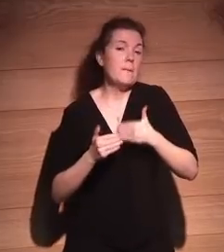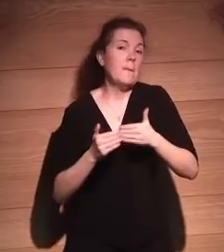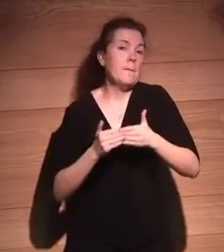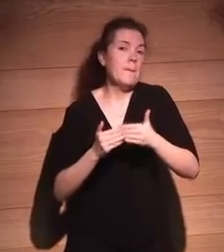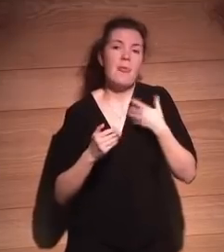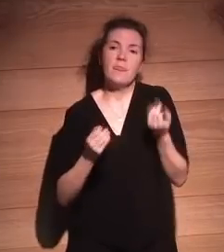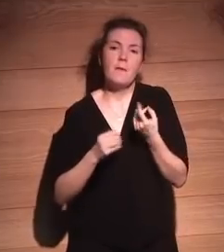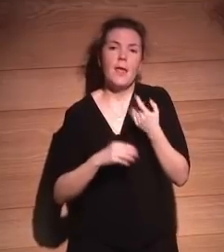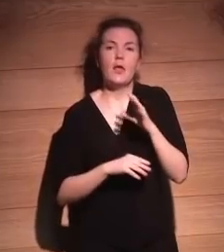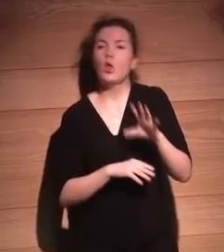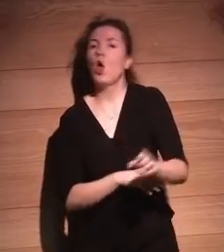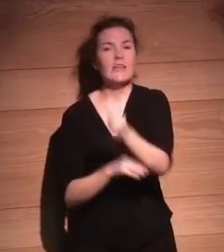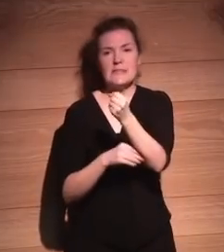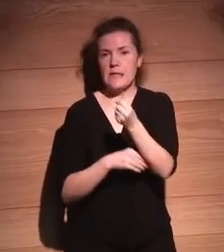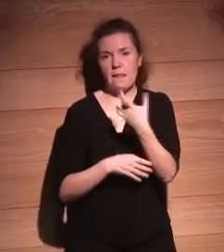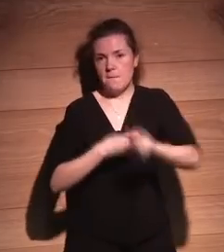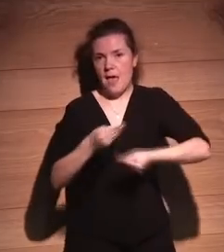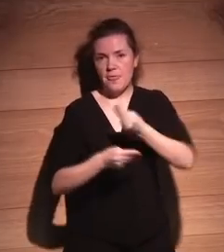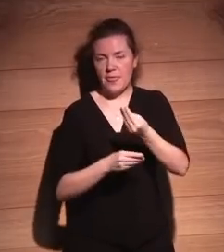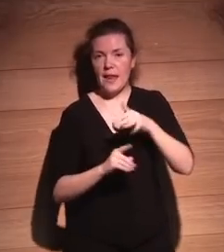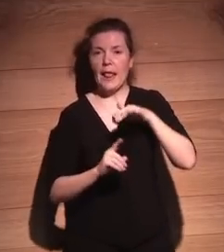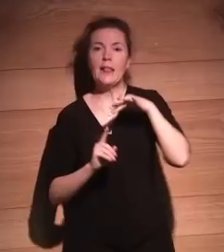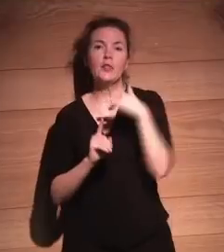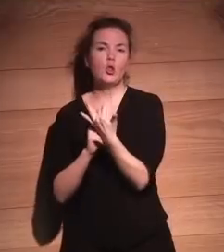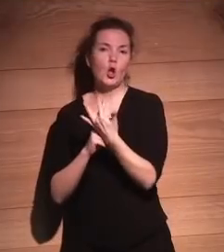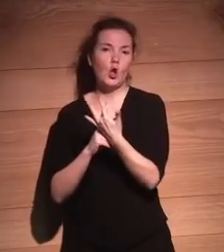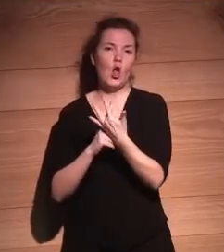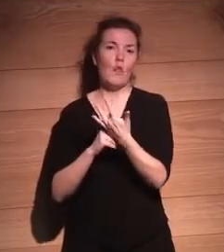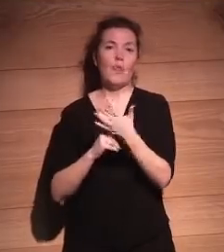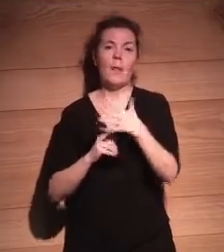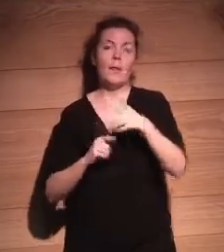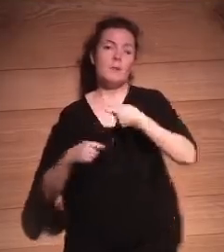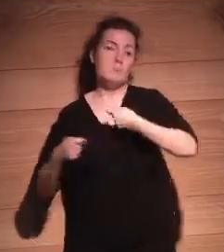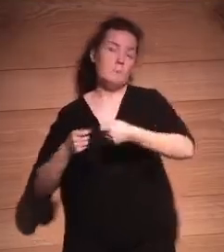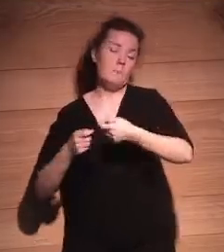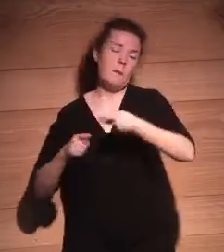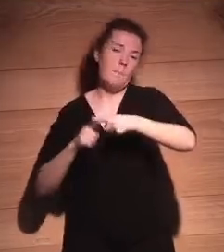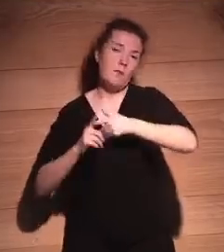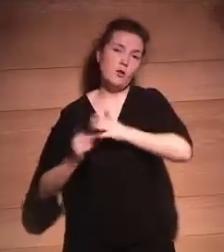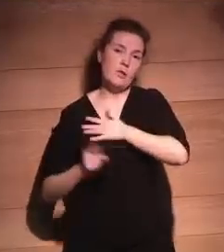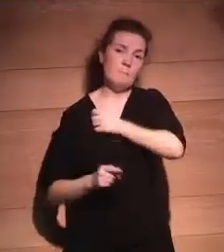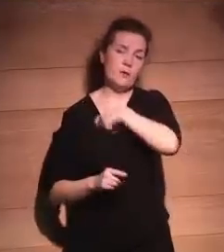tenemos que acabar por conquistar en el entorno de los medios españoles.